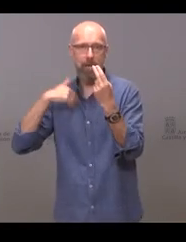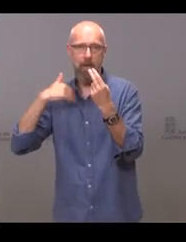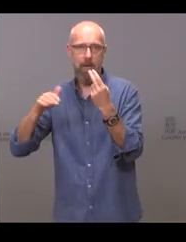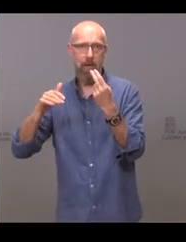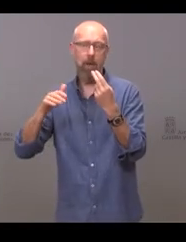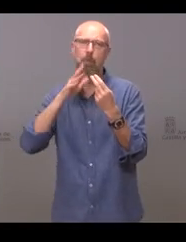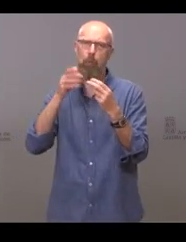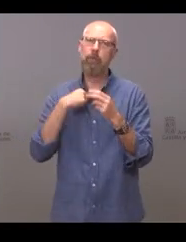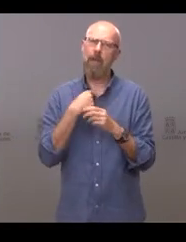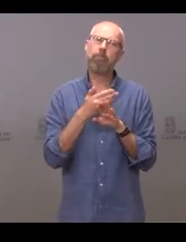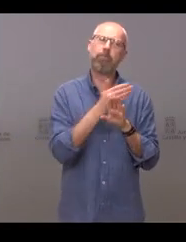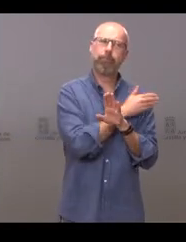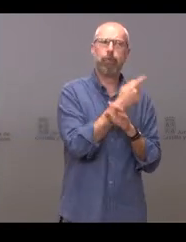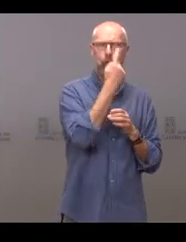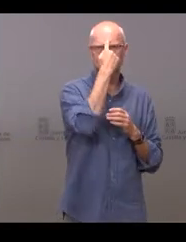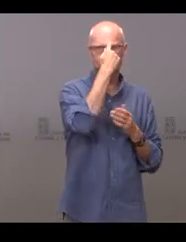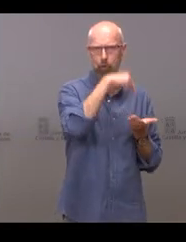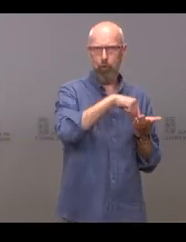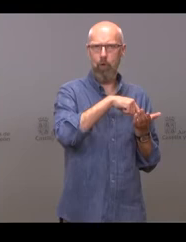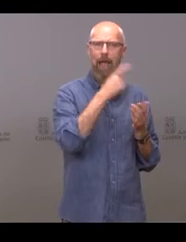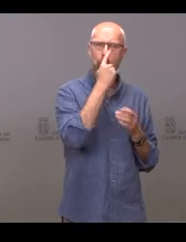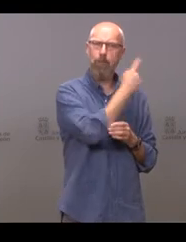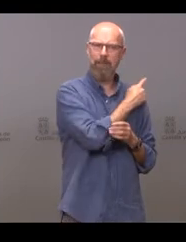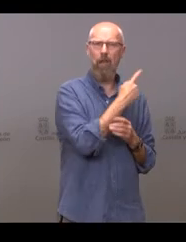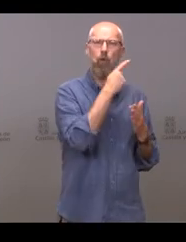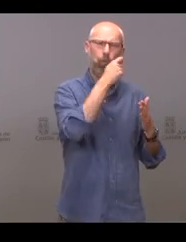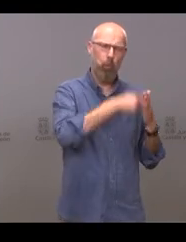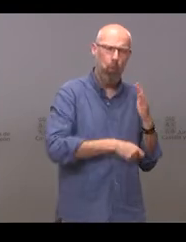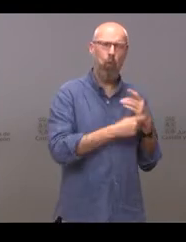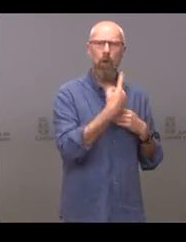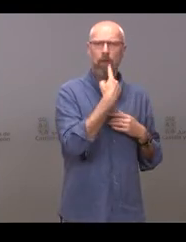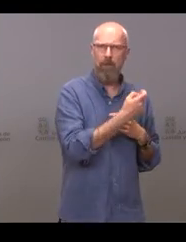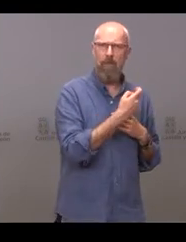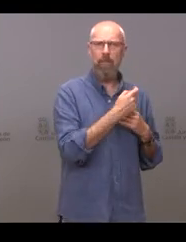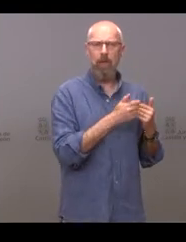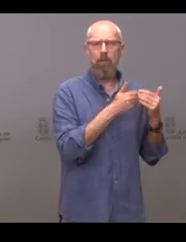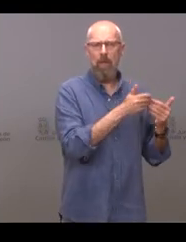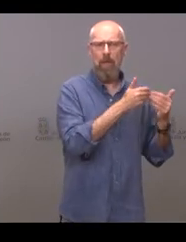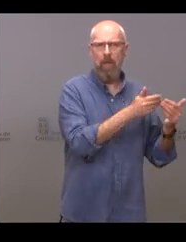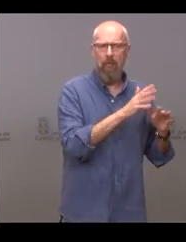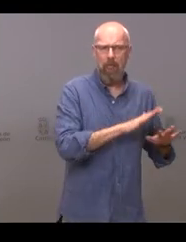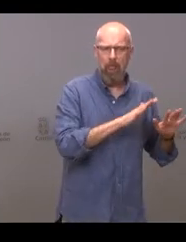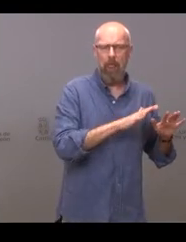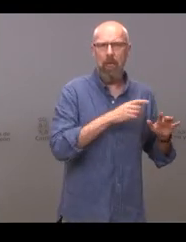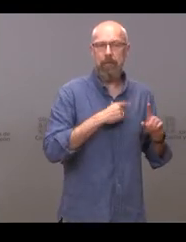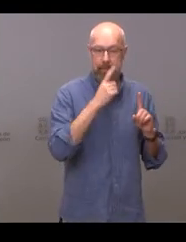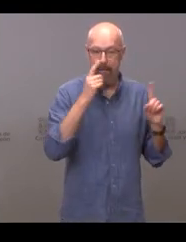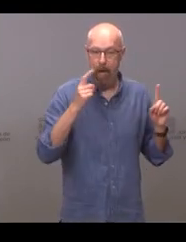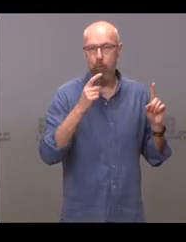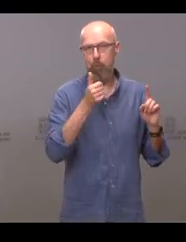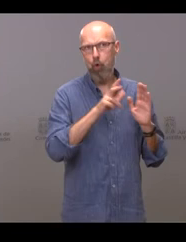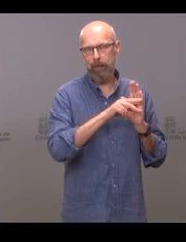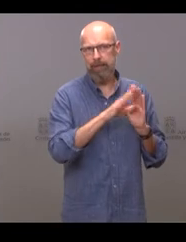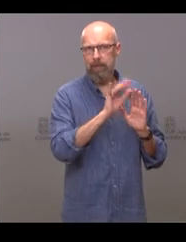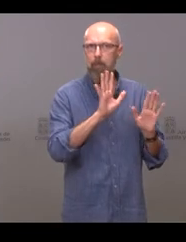difícil y de lo duro que fue el año pasado y este año aunque hemos ido un poquito más tarde que en otras ocasiones pero